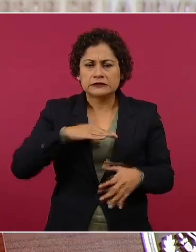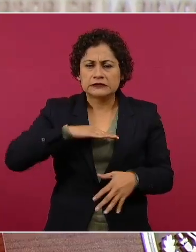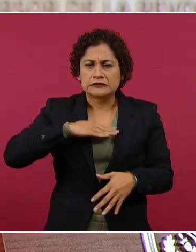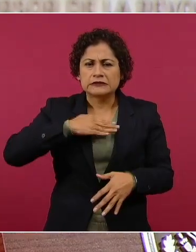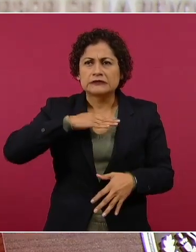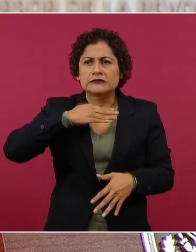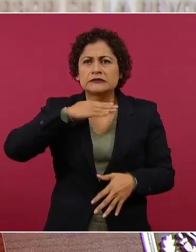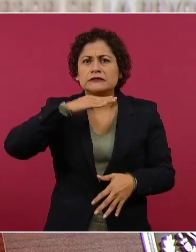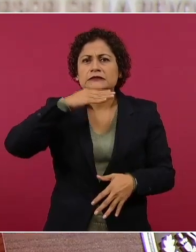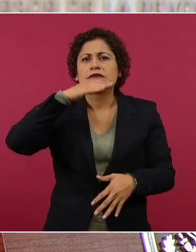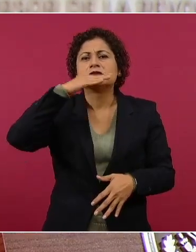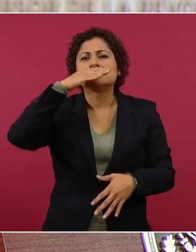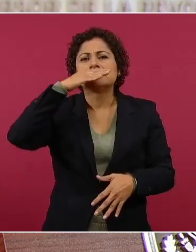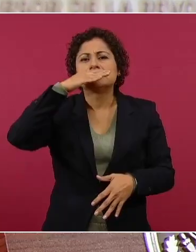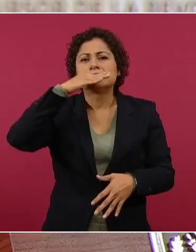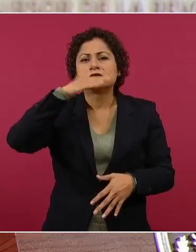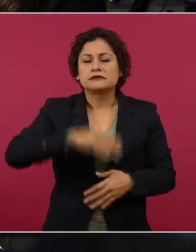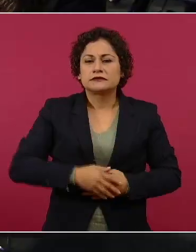No,